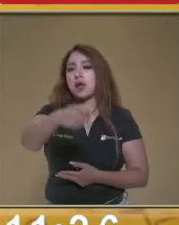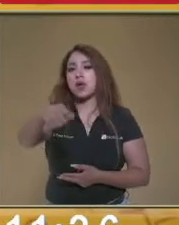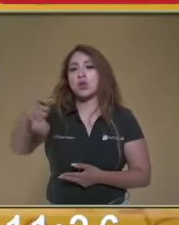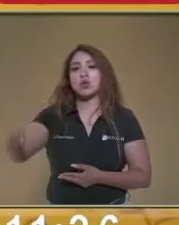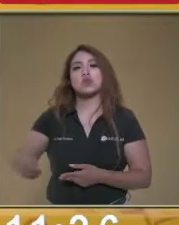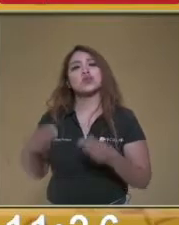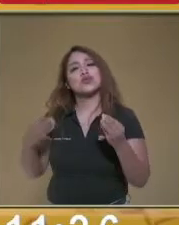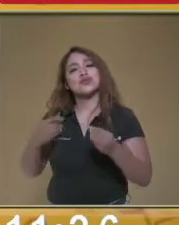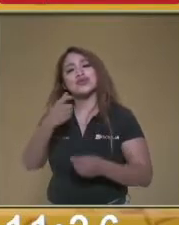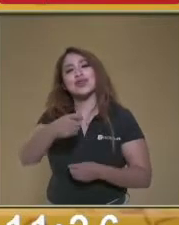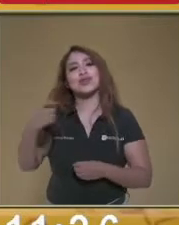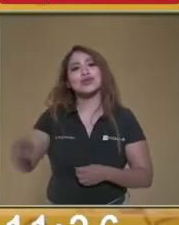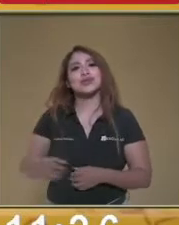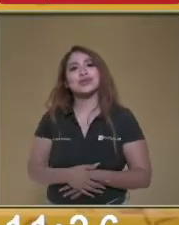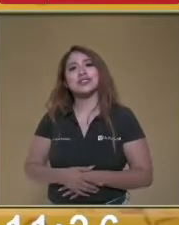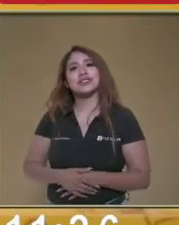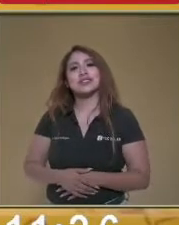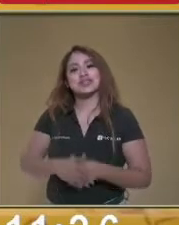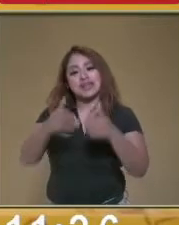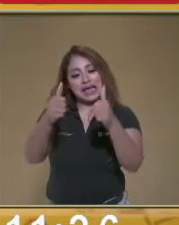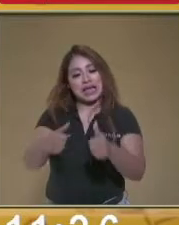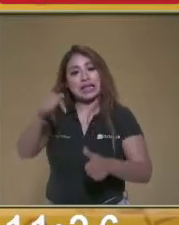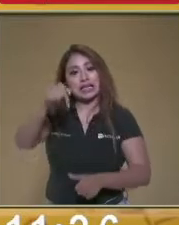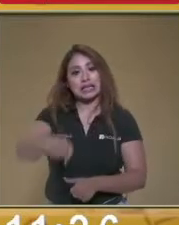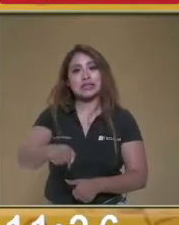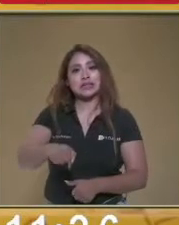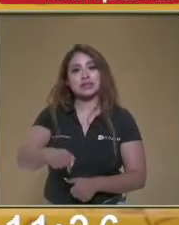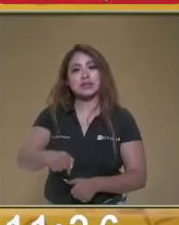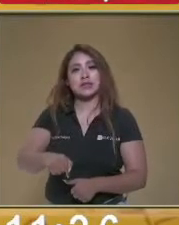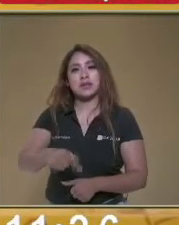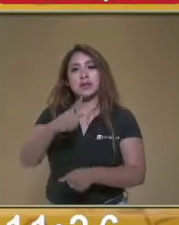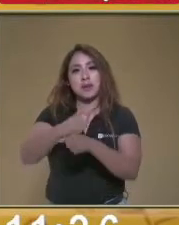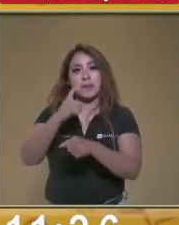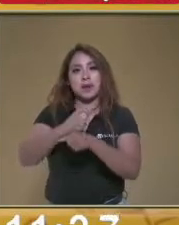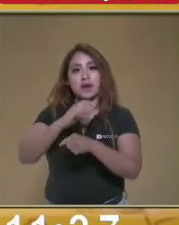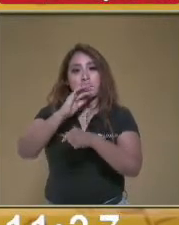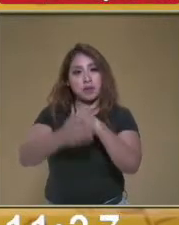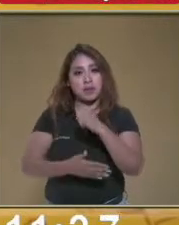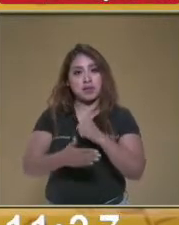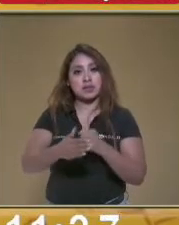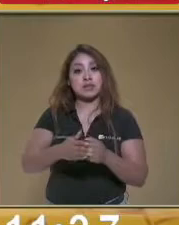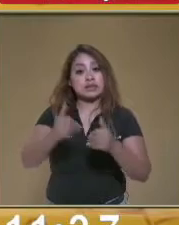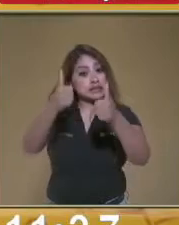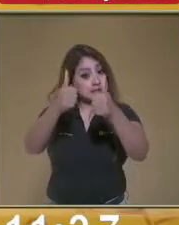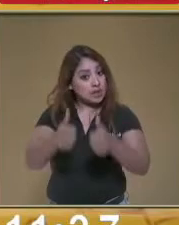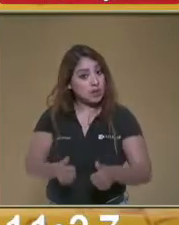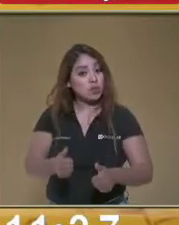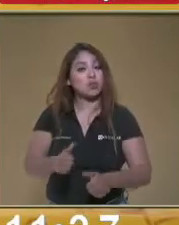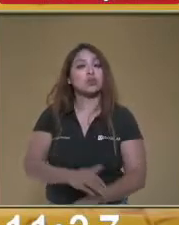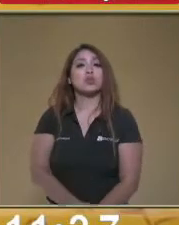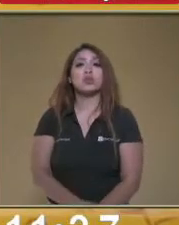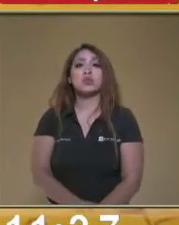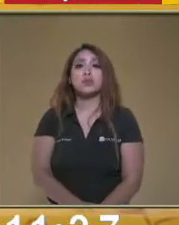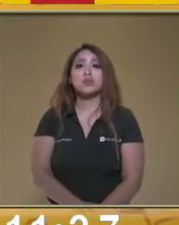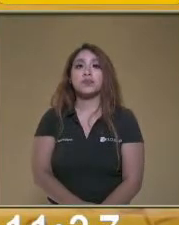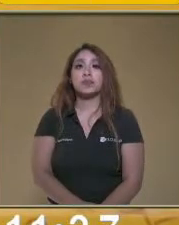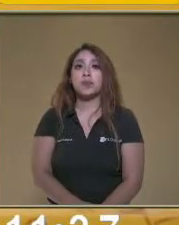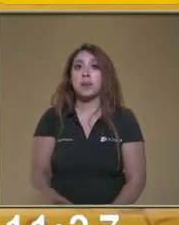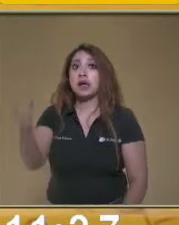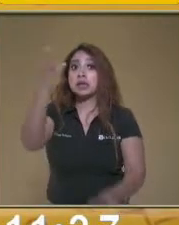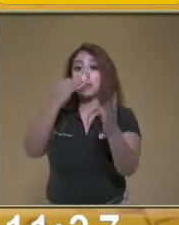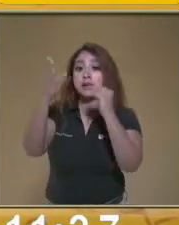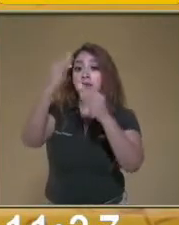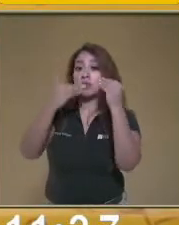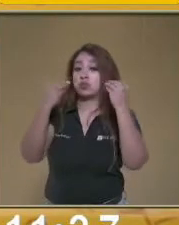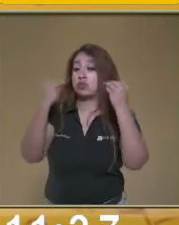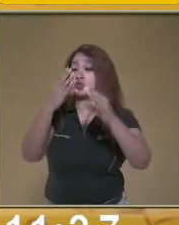Muchos saludos y pues quédate con nosotros. Hemos terminado con primer grado, pero si quieres quedarte en segundo, bueno, pues vas a aprender muchas